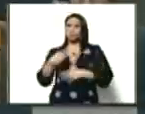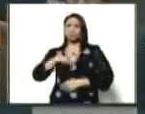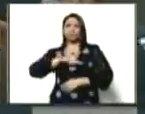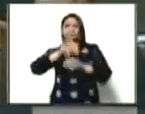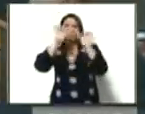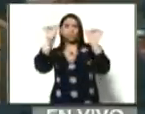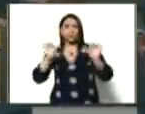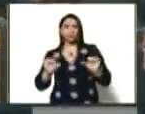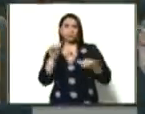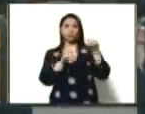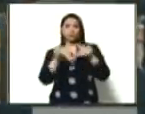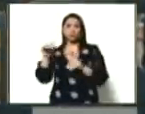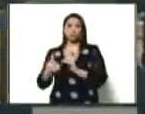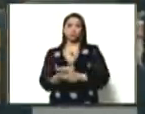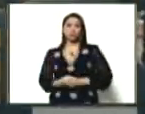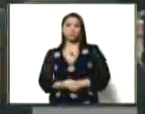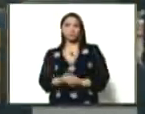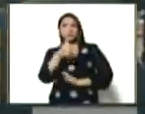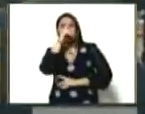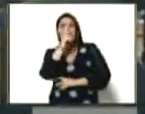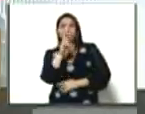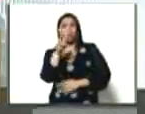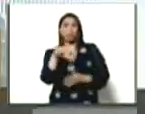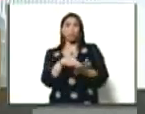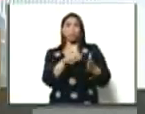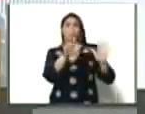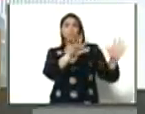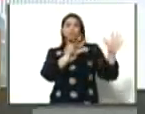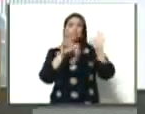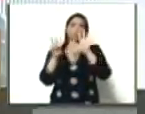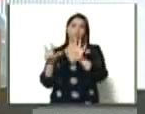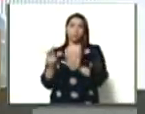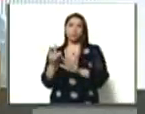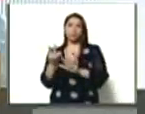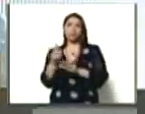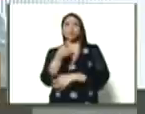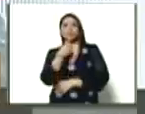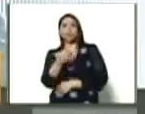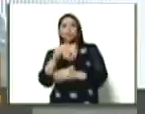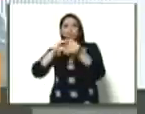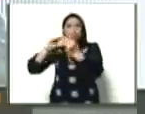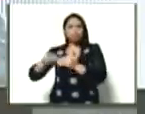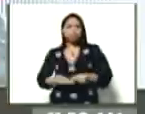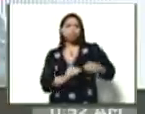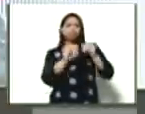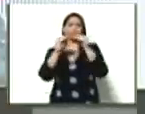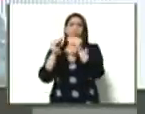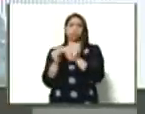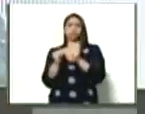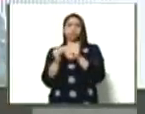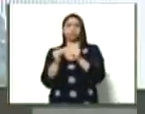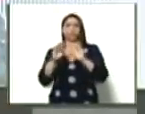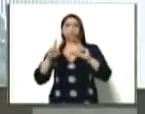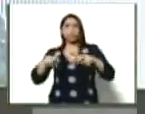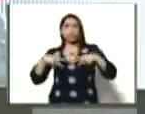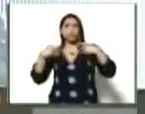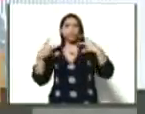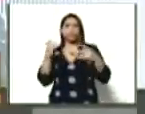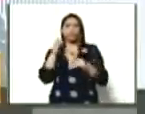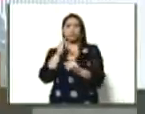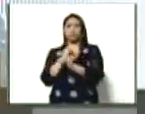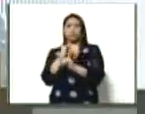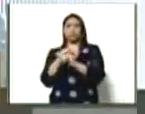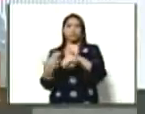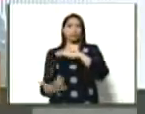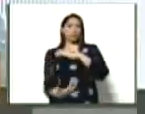sistema electoral. Desde el año 2017 se planteó la renovación de la plataforma tecnológica y hoy